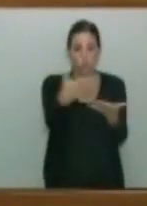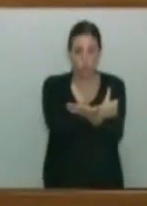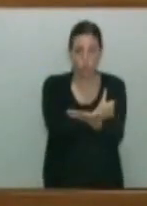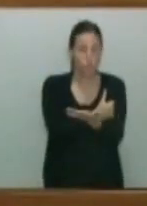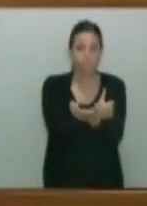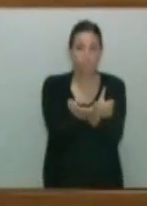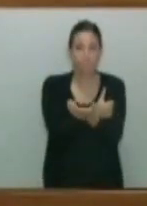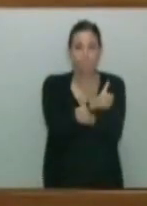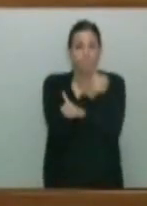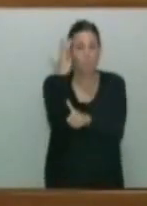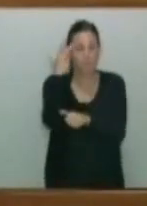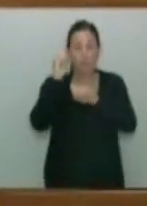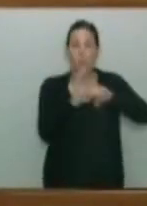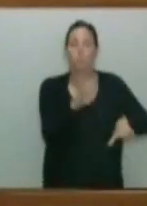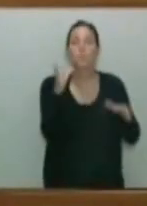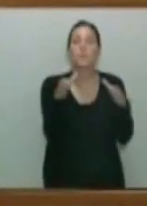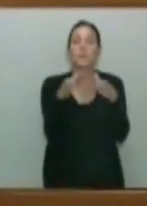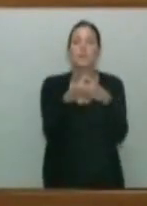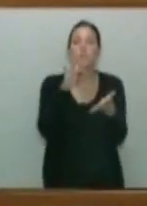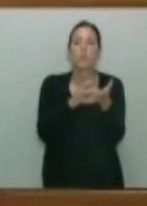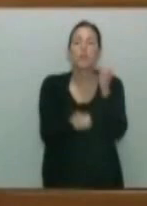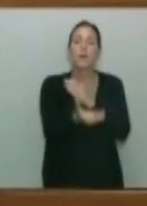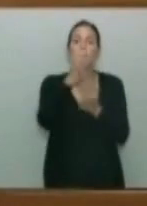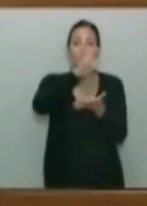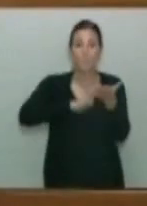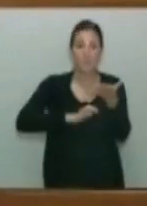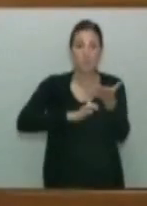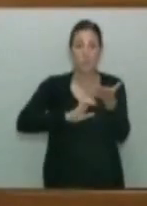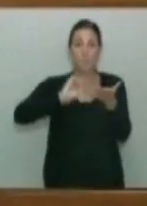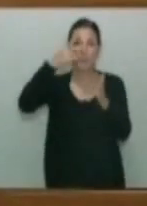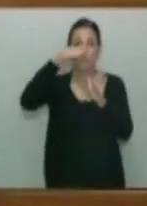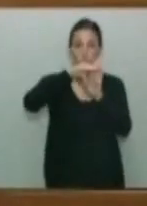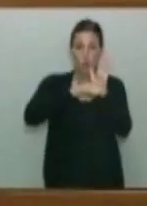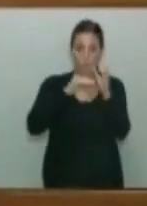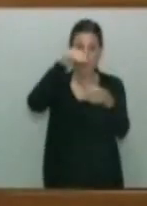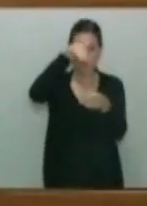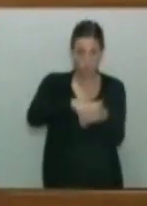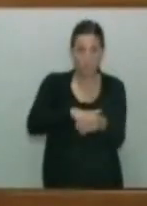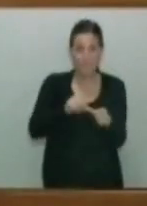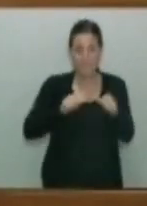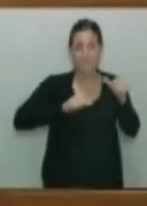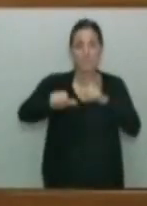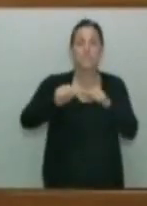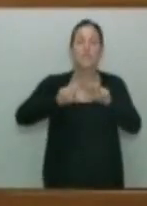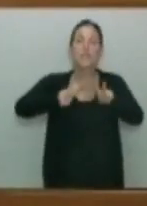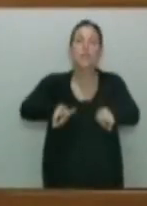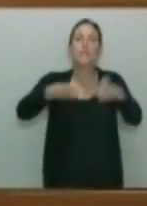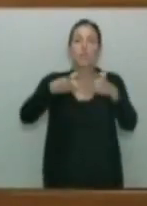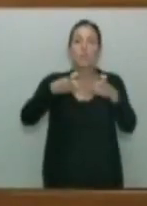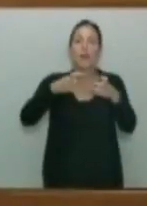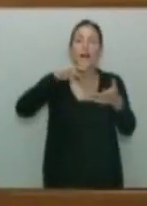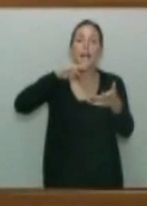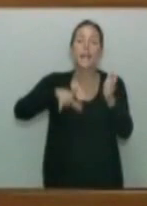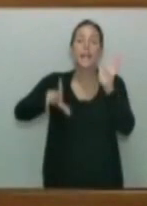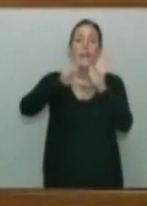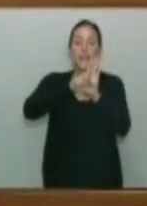Nuestro partido lleva, desde su manifiesto fundacional, desde su primer programa electoral, la reforma de la ley electoral, y vamos a seguir